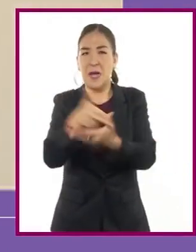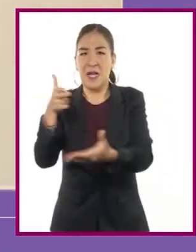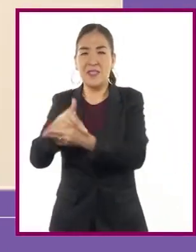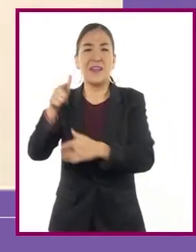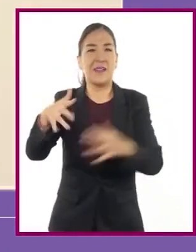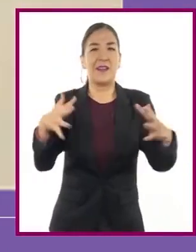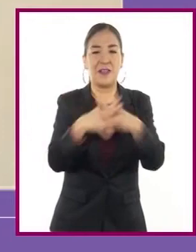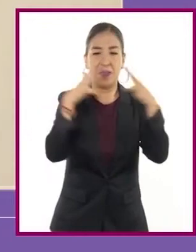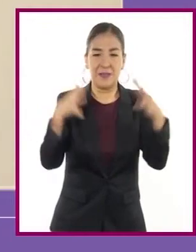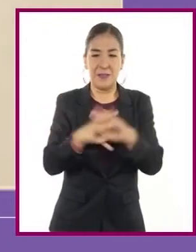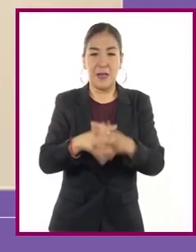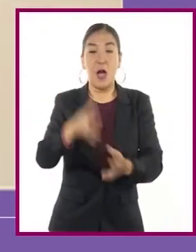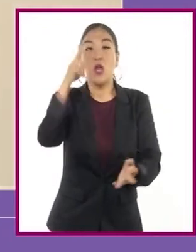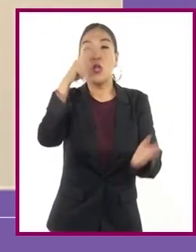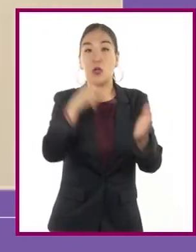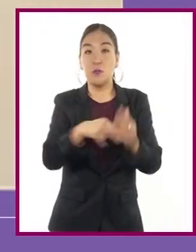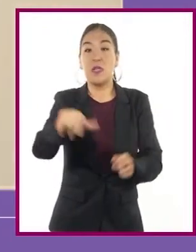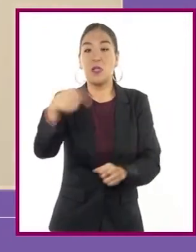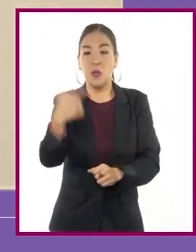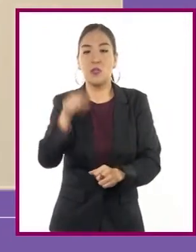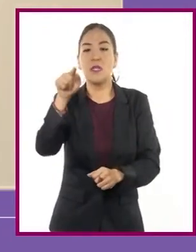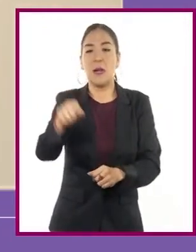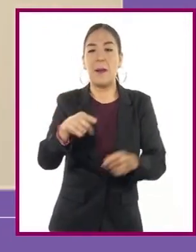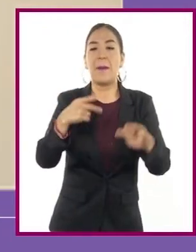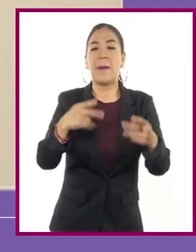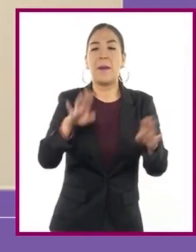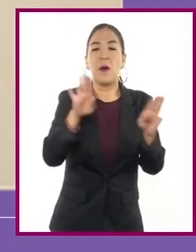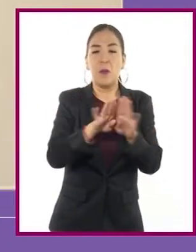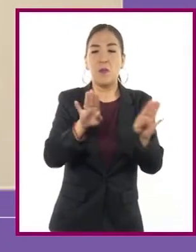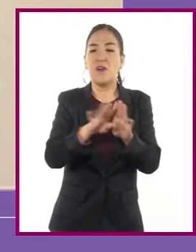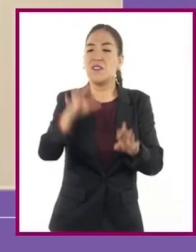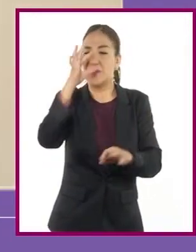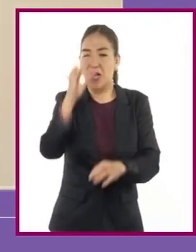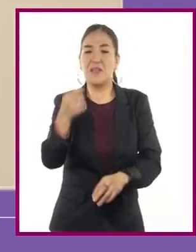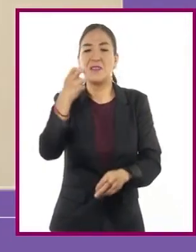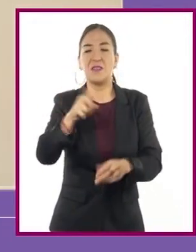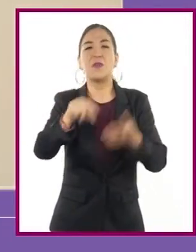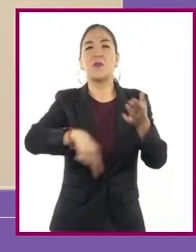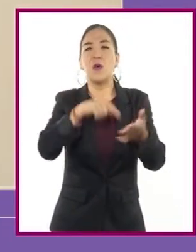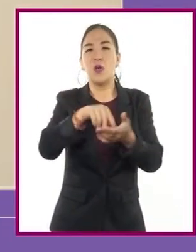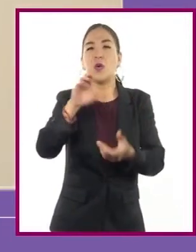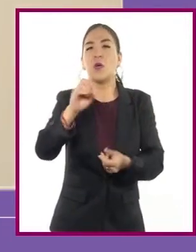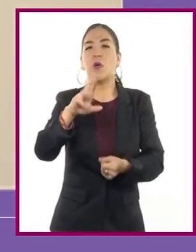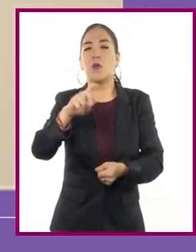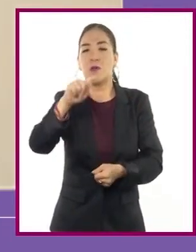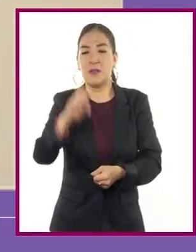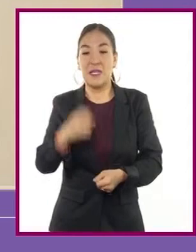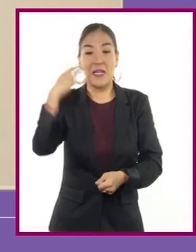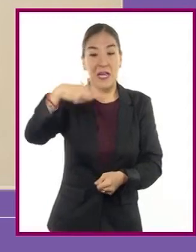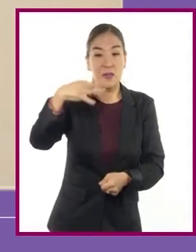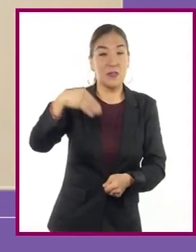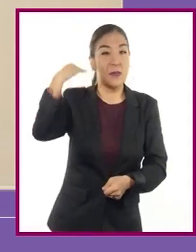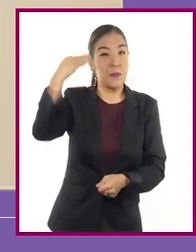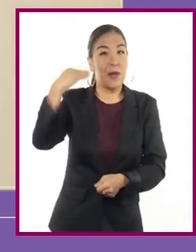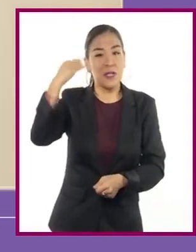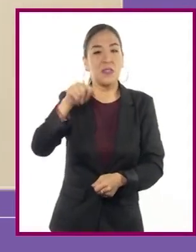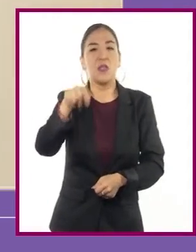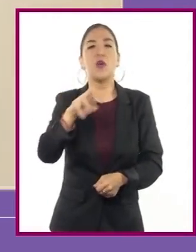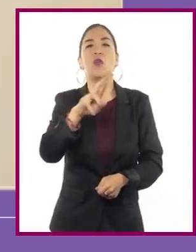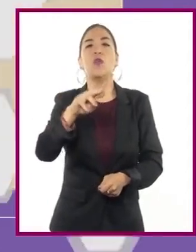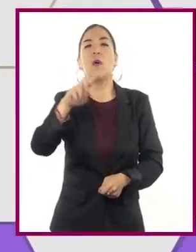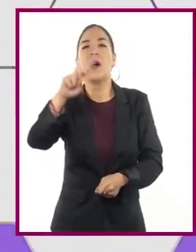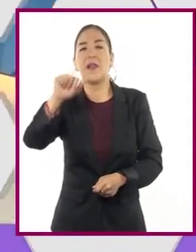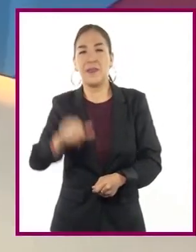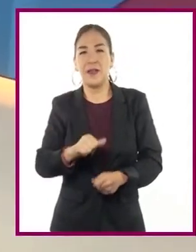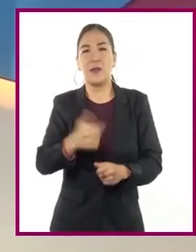guerra. En 2012, hubo fallos en la Corte Penal Internacional Permanente. El 14 de marzo fue el conflicto entre Ruanda y